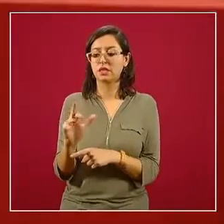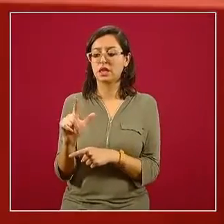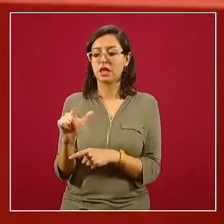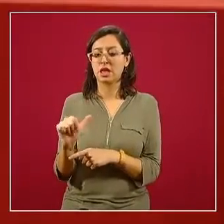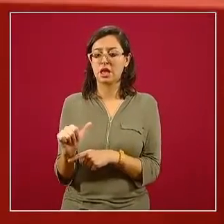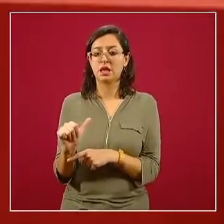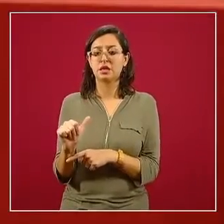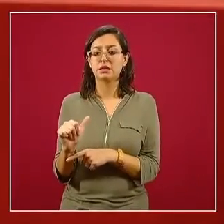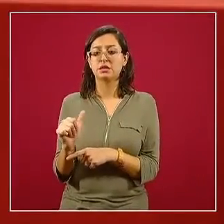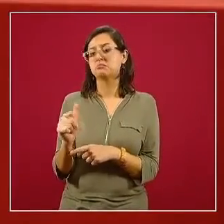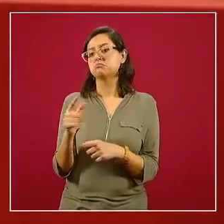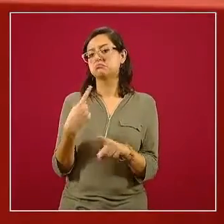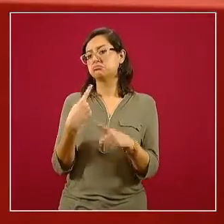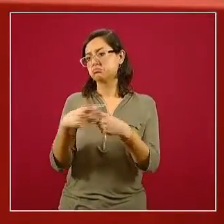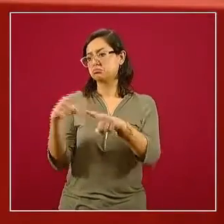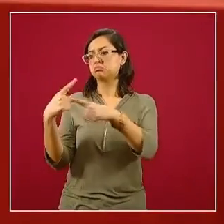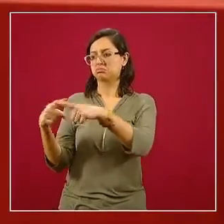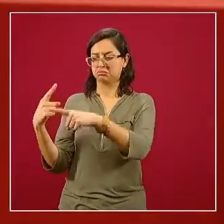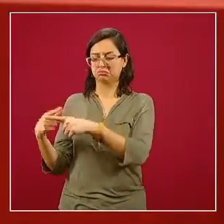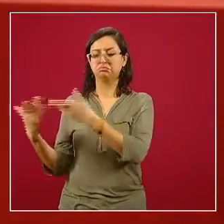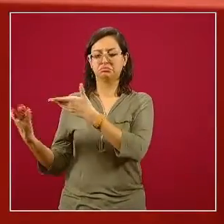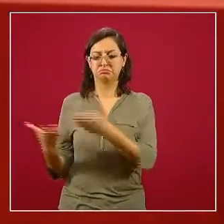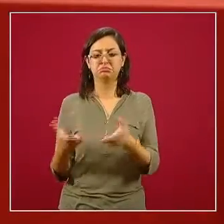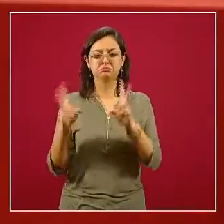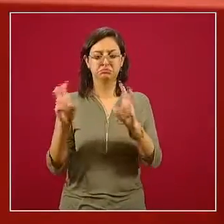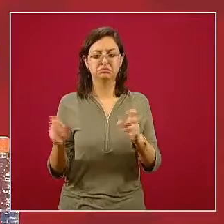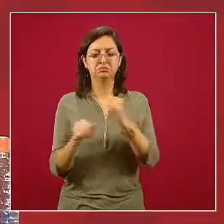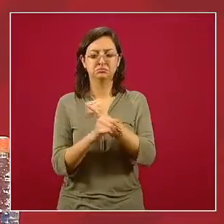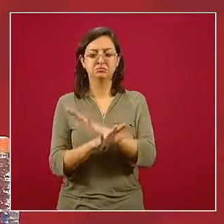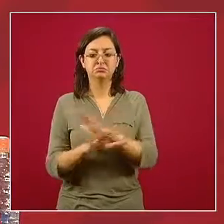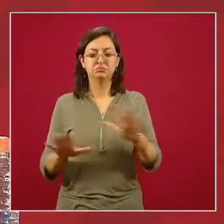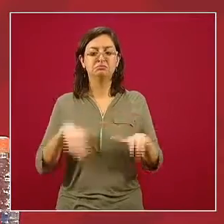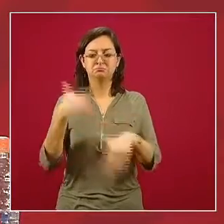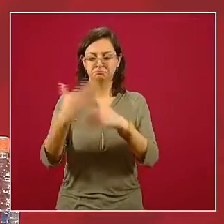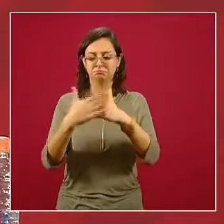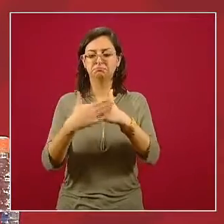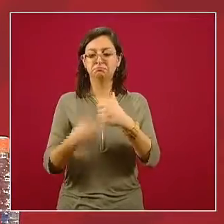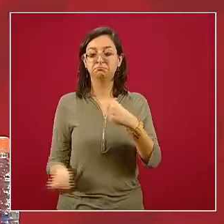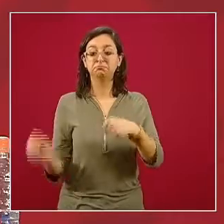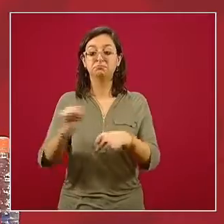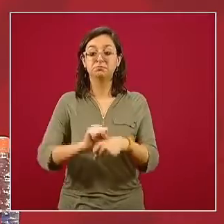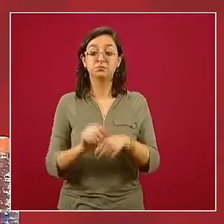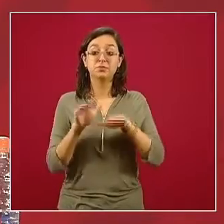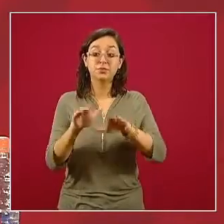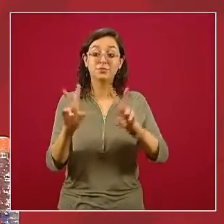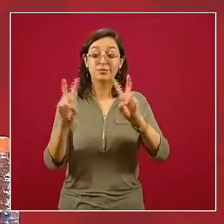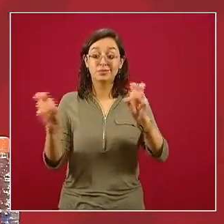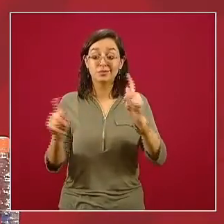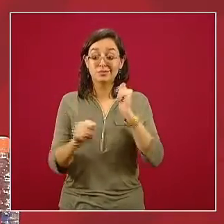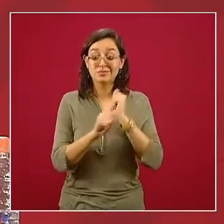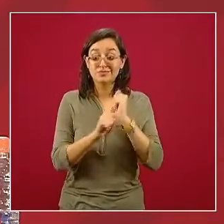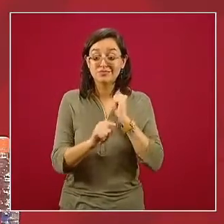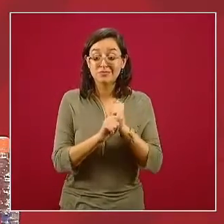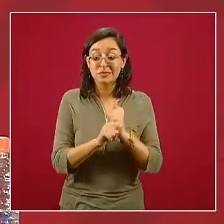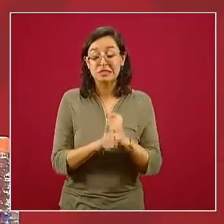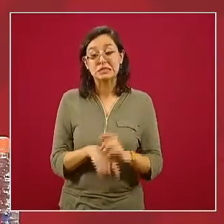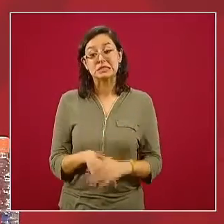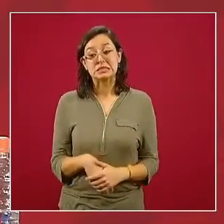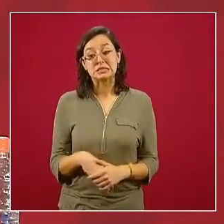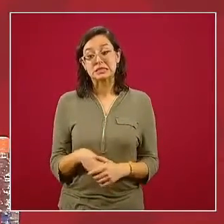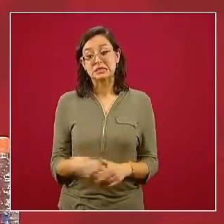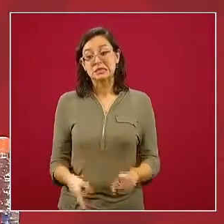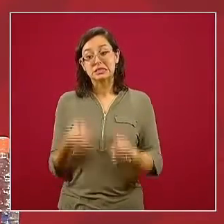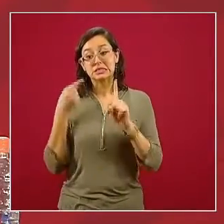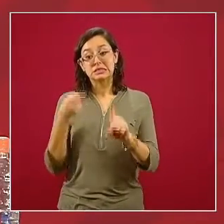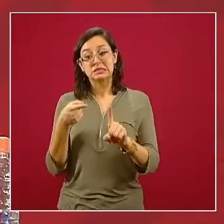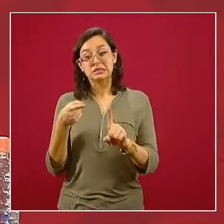Berdichevsky, y van a comentar sobre esto. Respecto al transporte, es un punto muy retador, pero muy